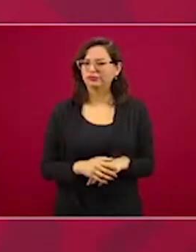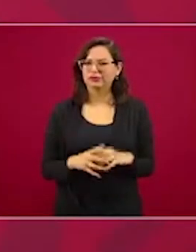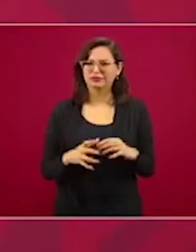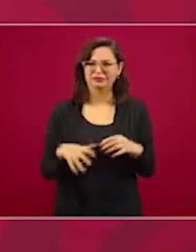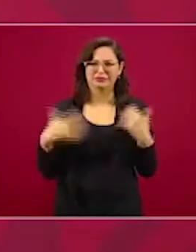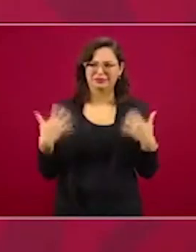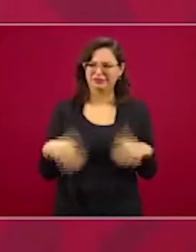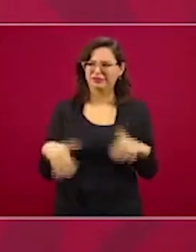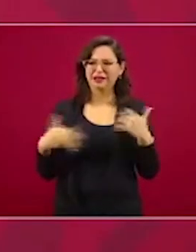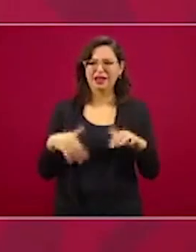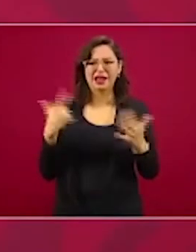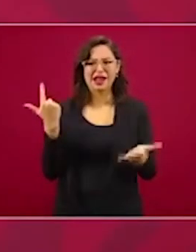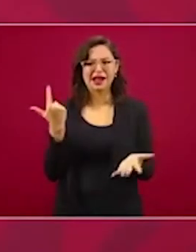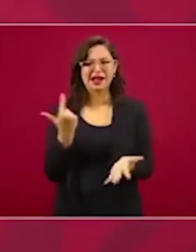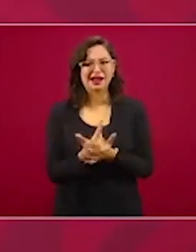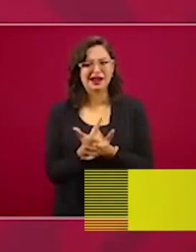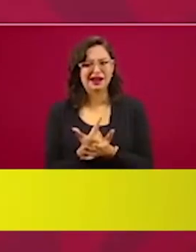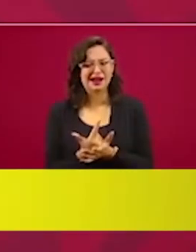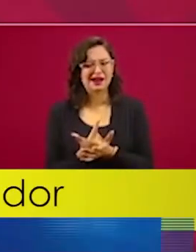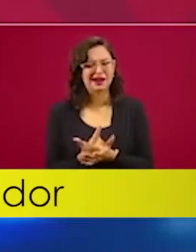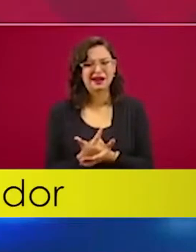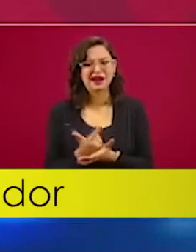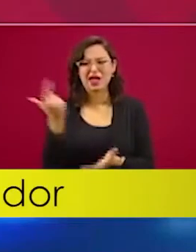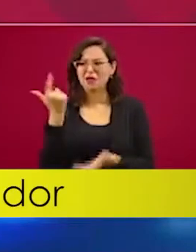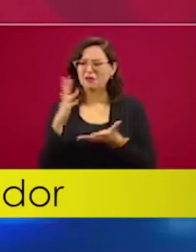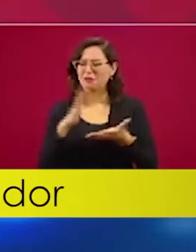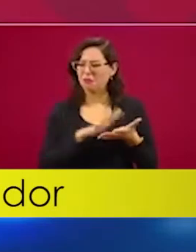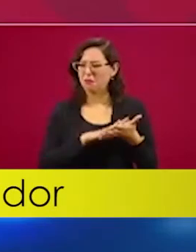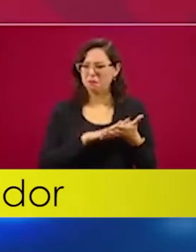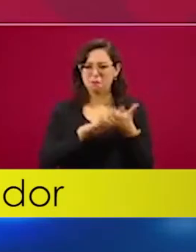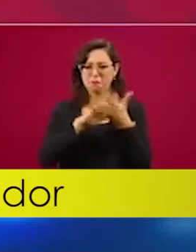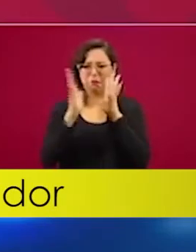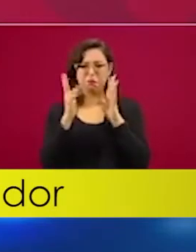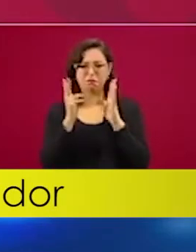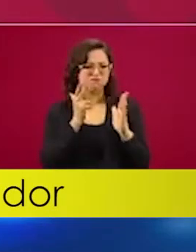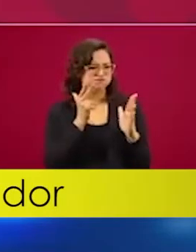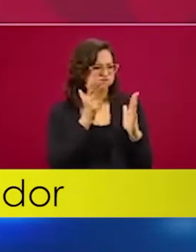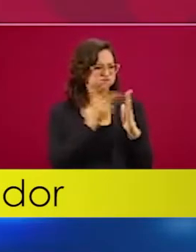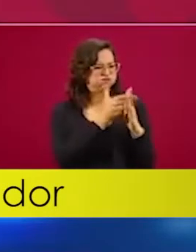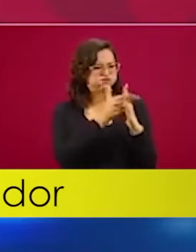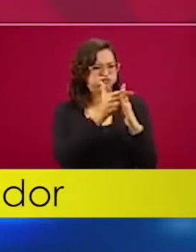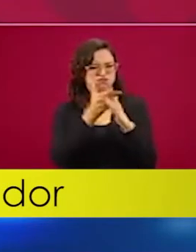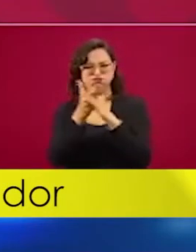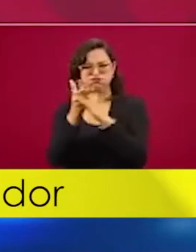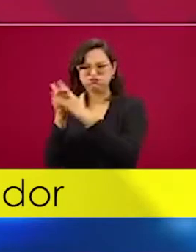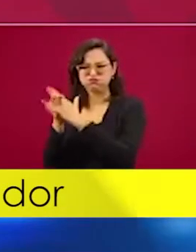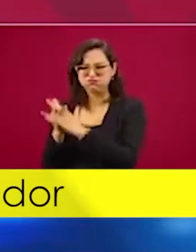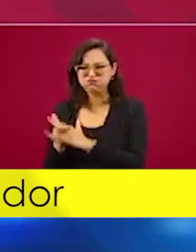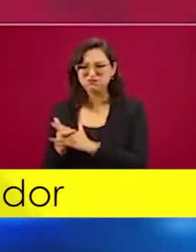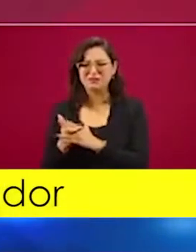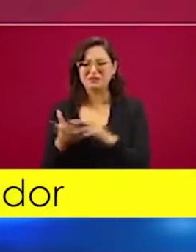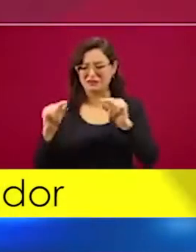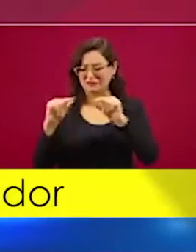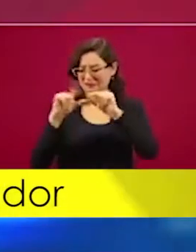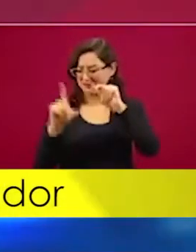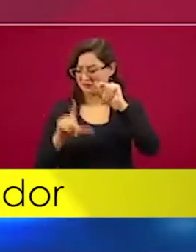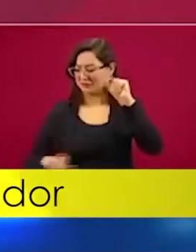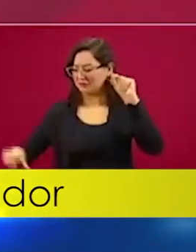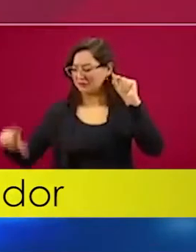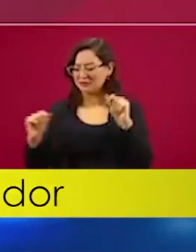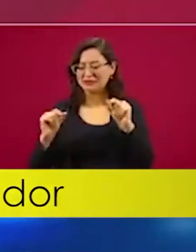elevados índices de homicidios. Es el estado con más